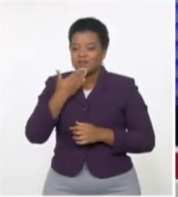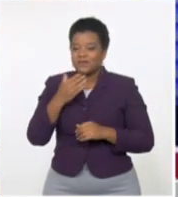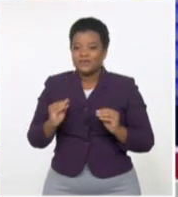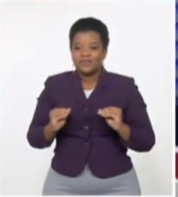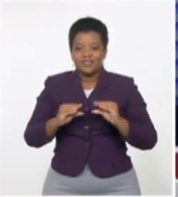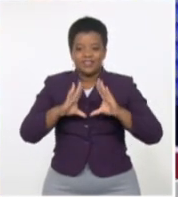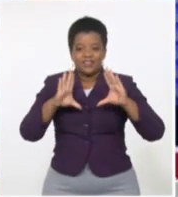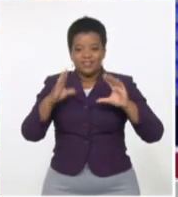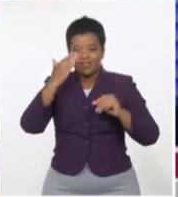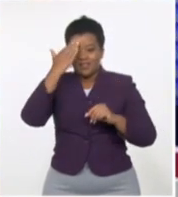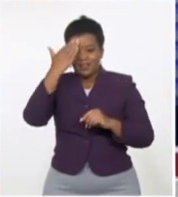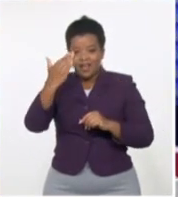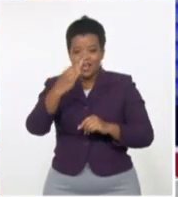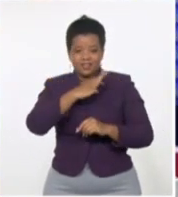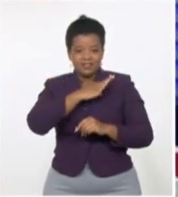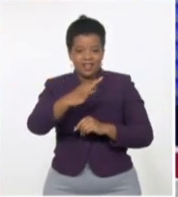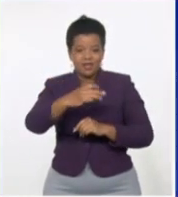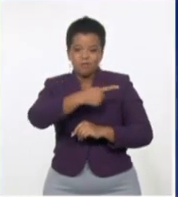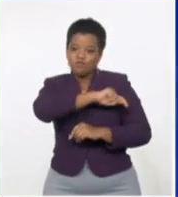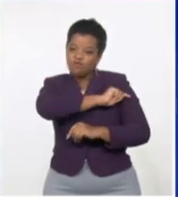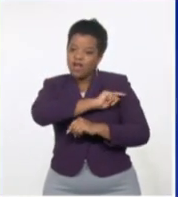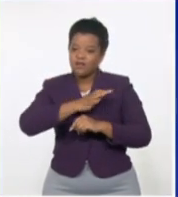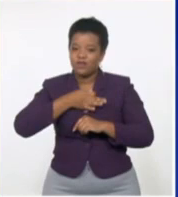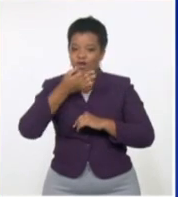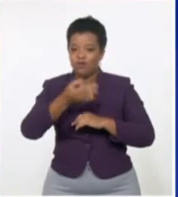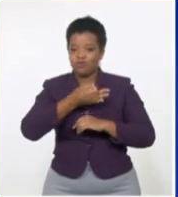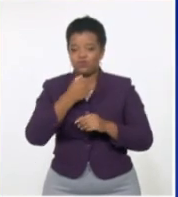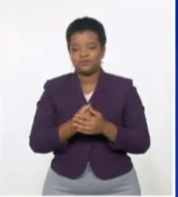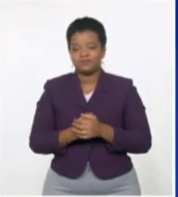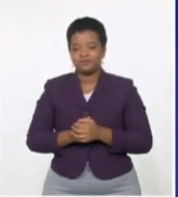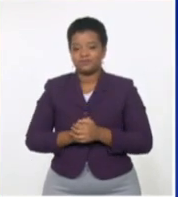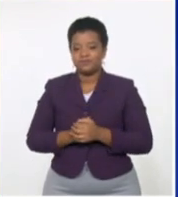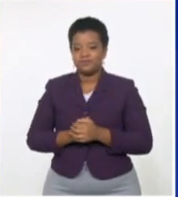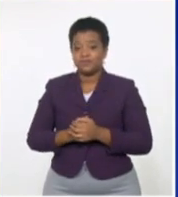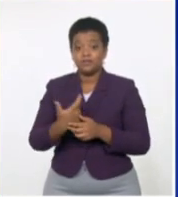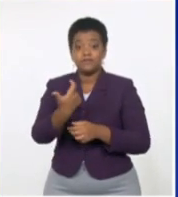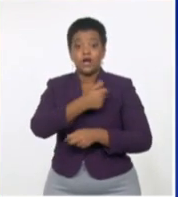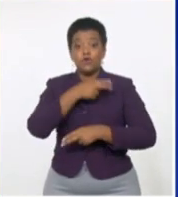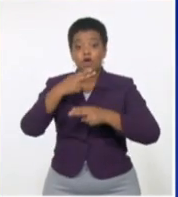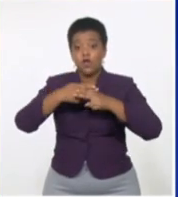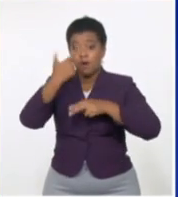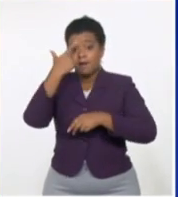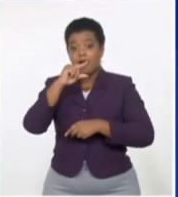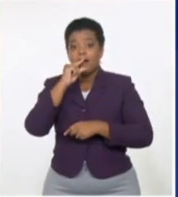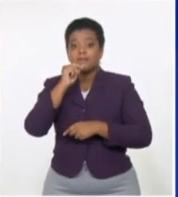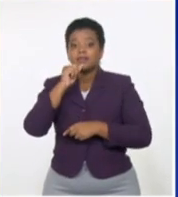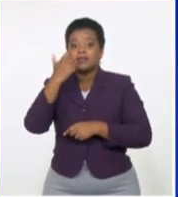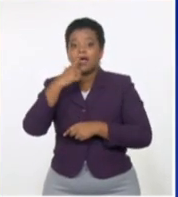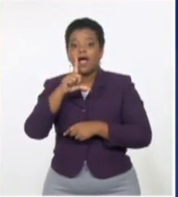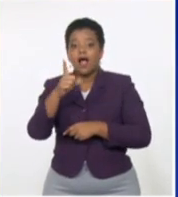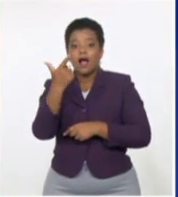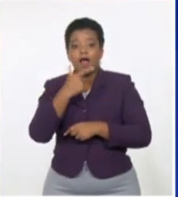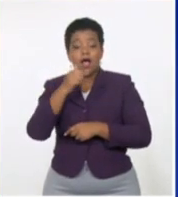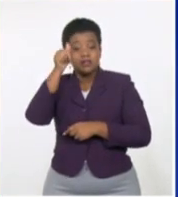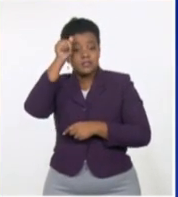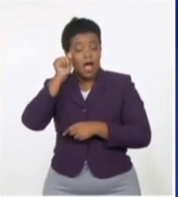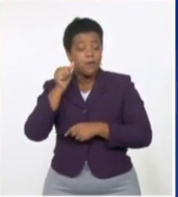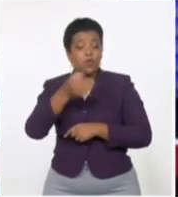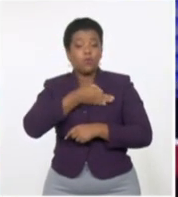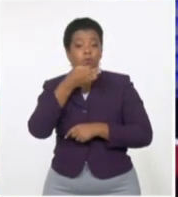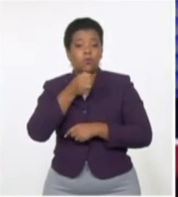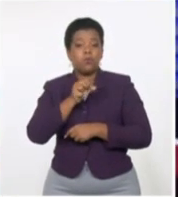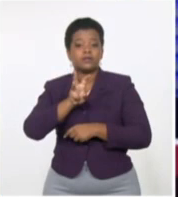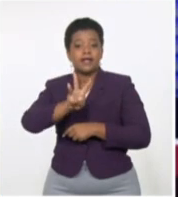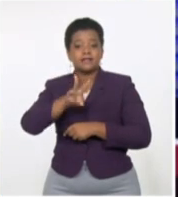la posibilidad de poder compartir con el pueblo. Bueno, Abdala fue noticia el sábado porque concluyó la tercera fase